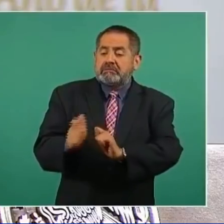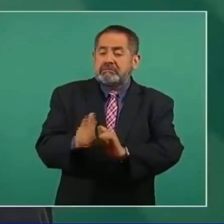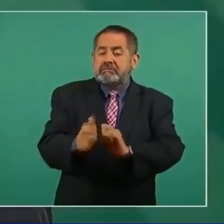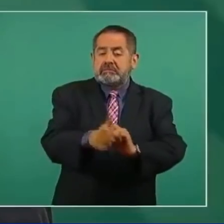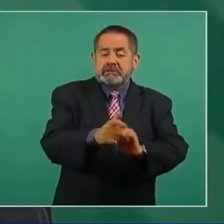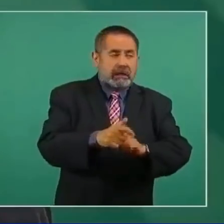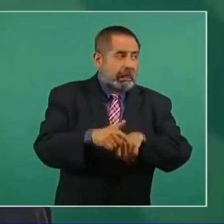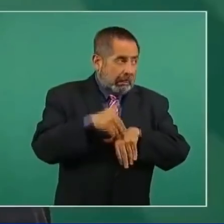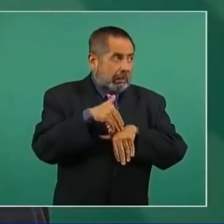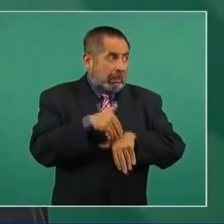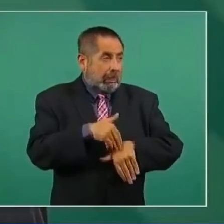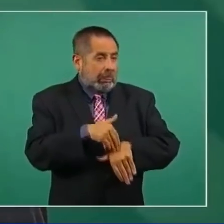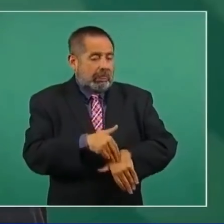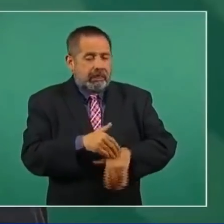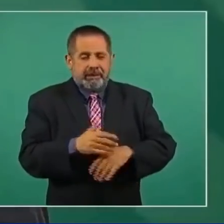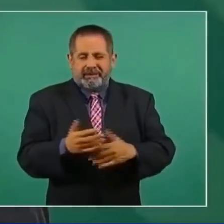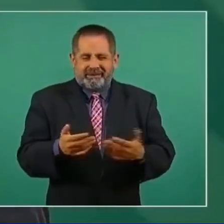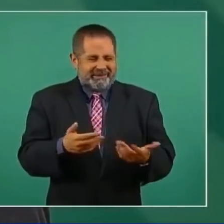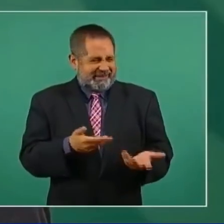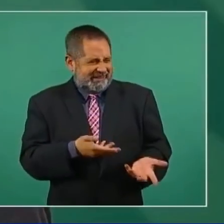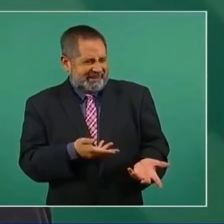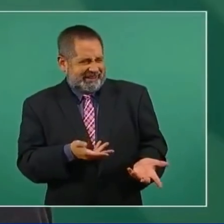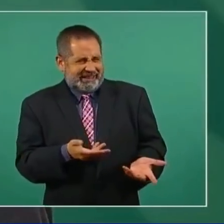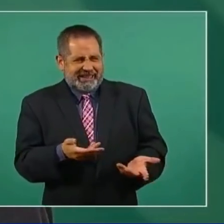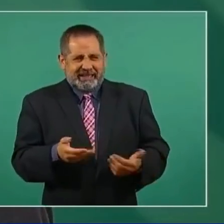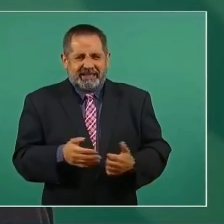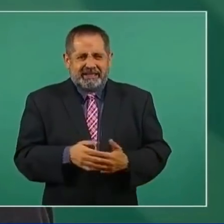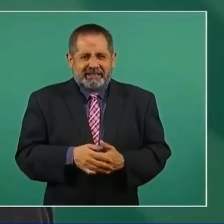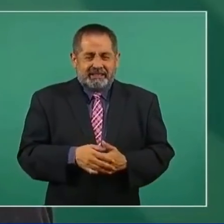de los llamados